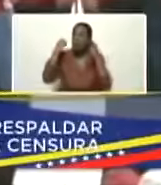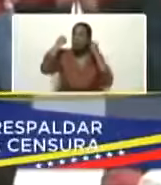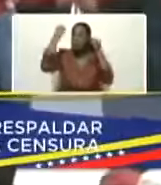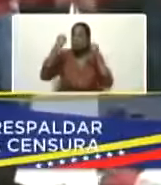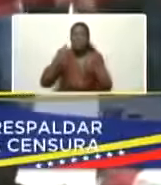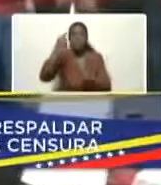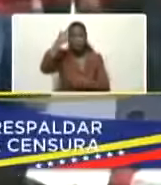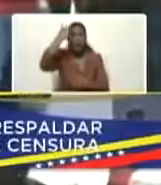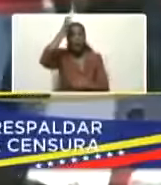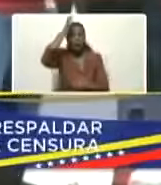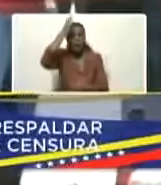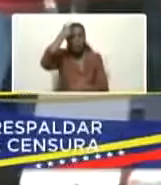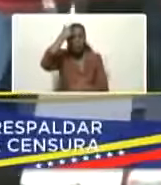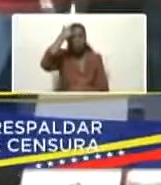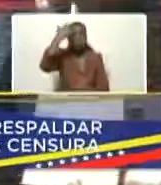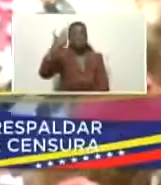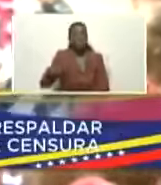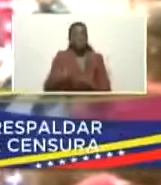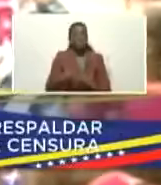la conciencia.